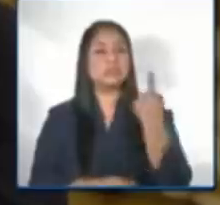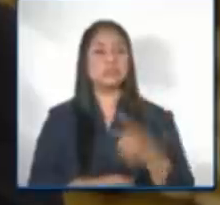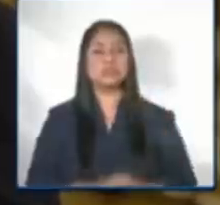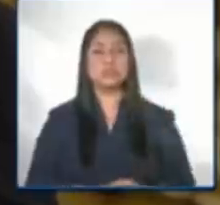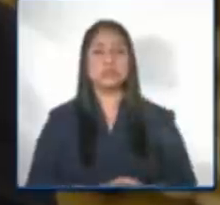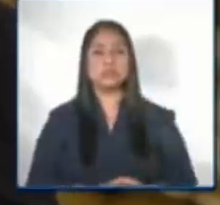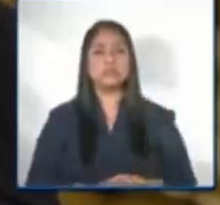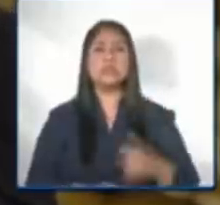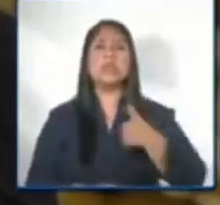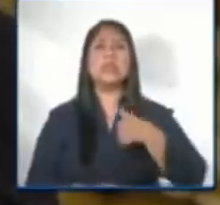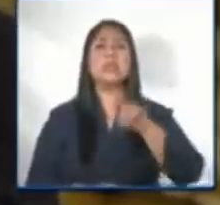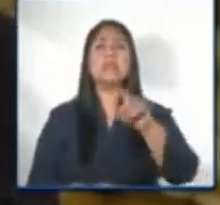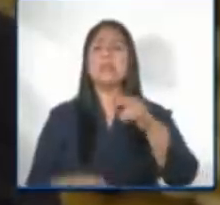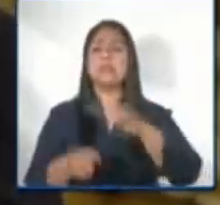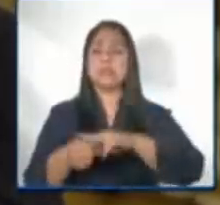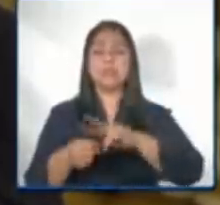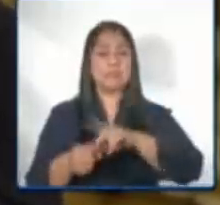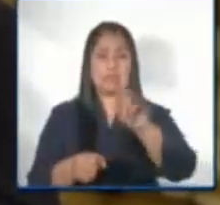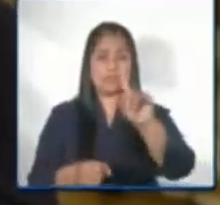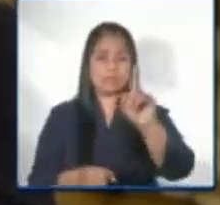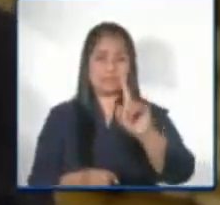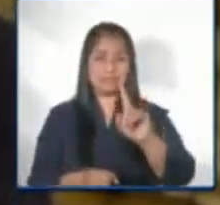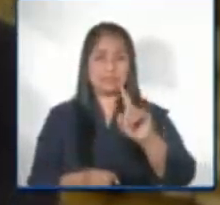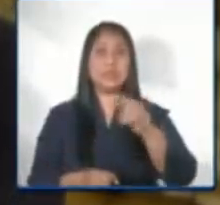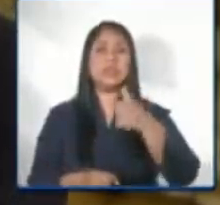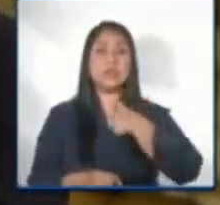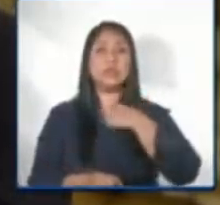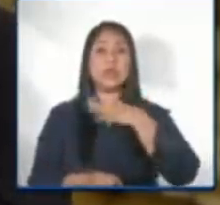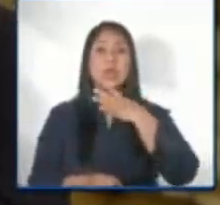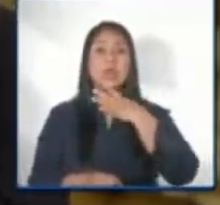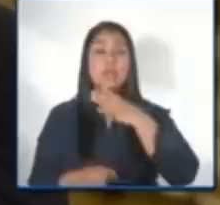Y no hablo de Totonicapán, hablo de la ciudad.